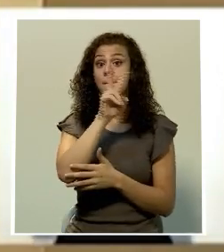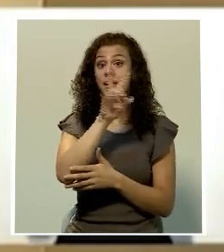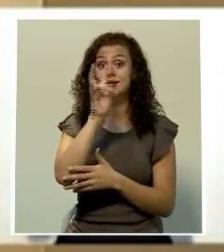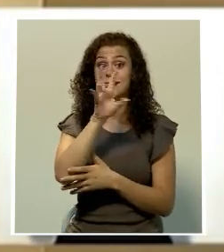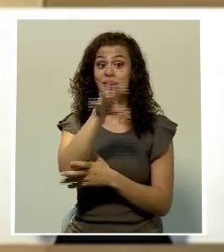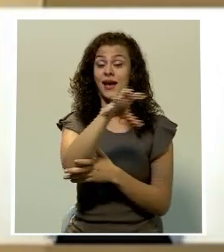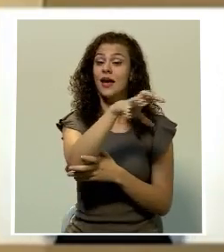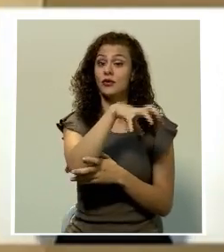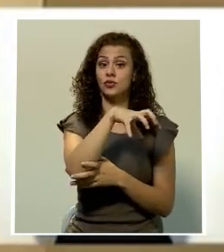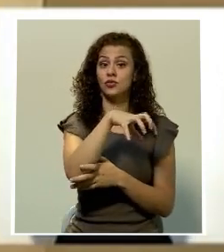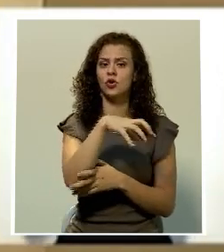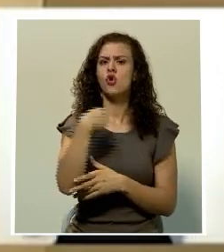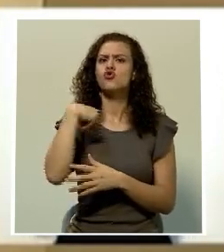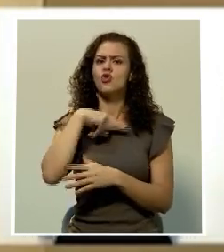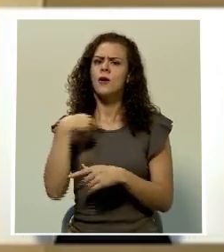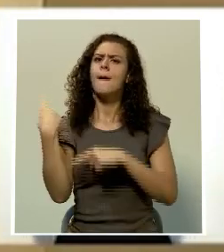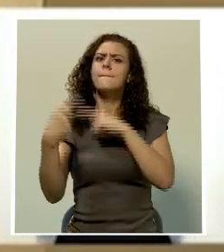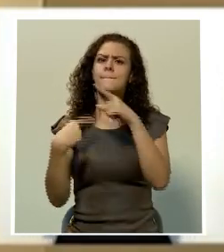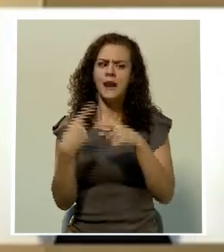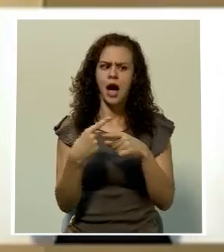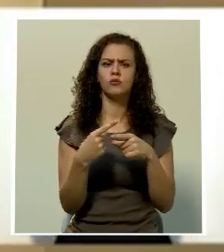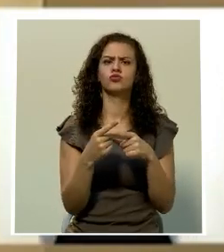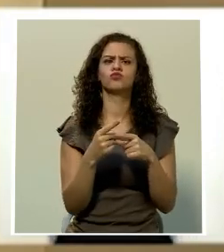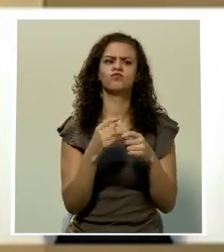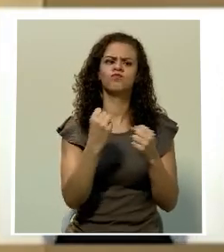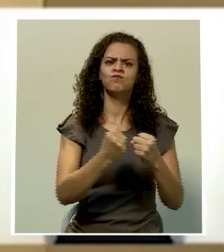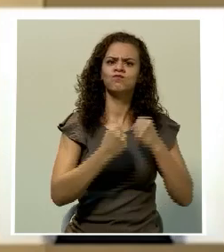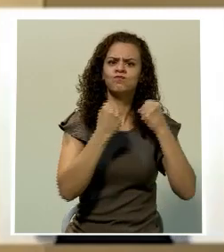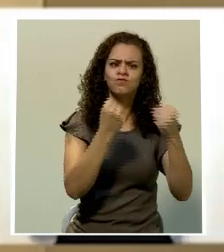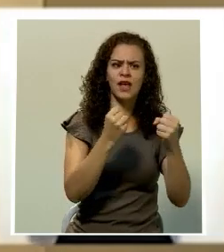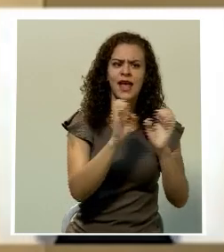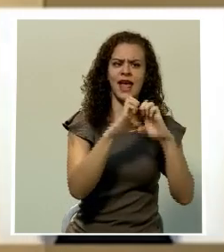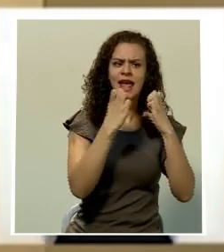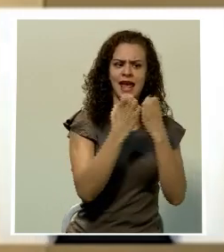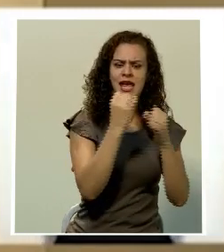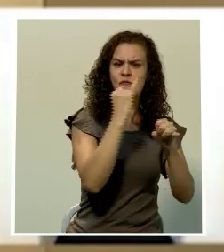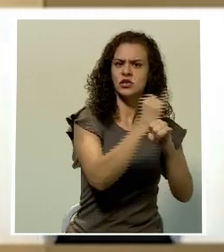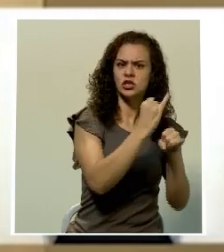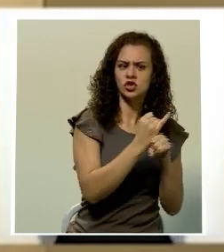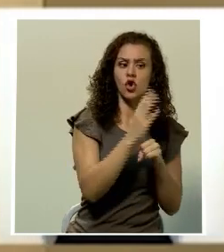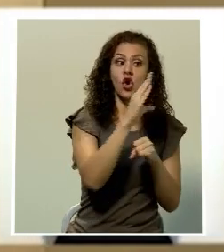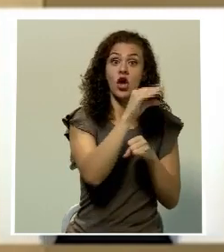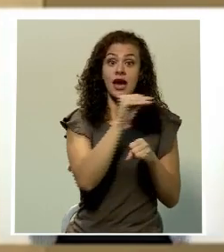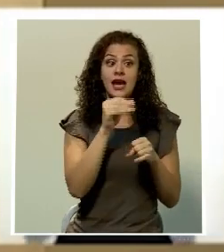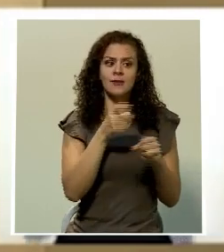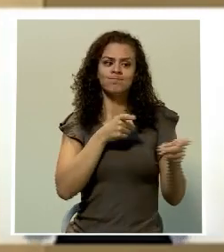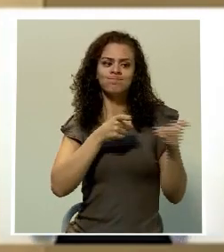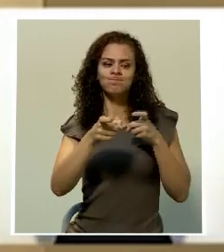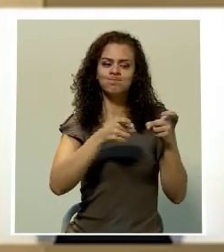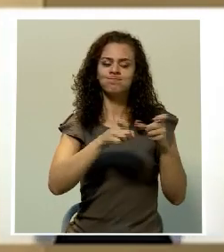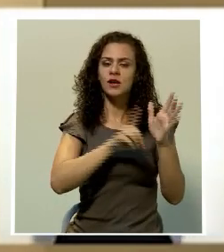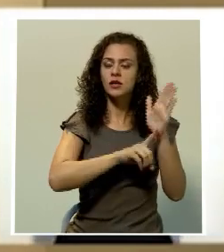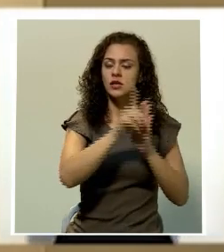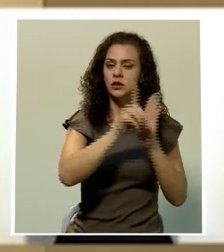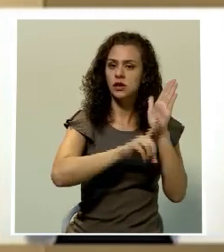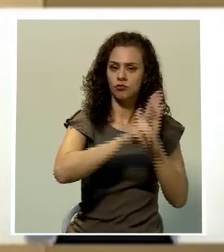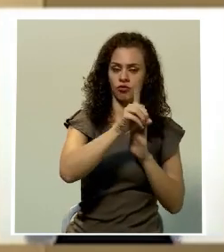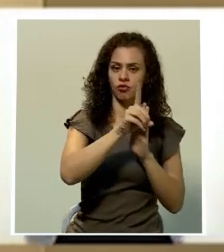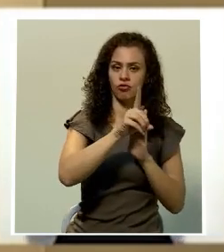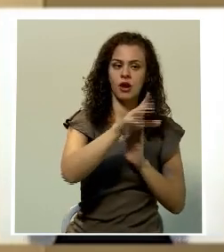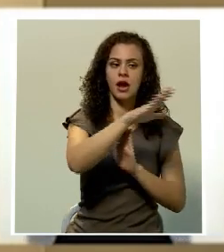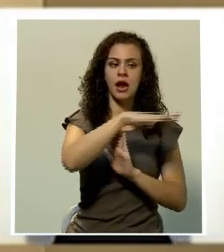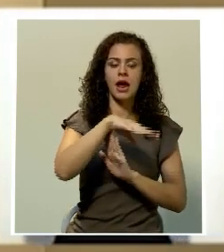27 cantones vamos a reforzar el equipo interinstitucional y la gestión que desarrollan